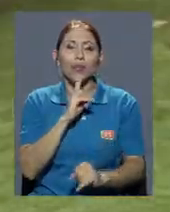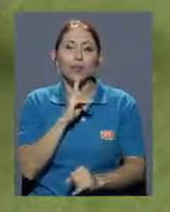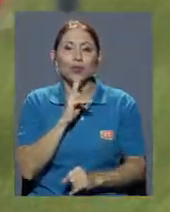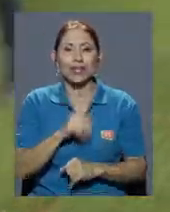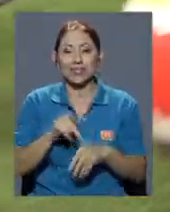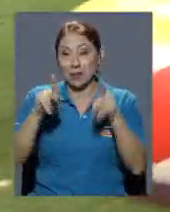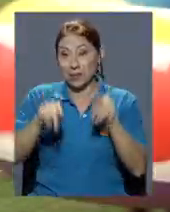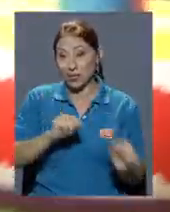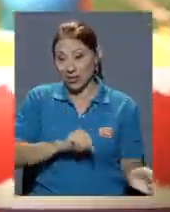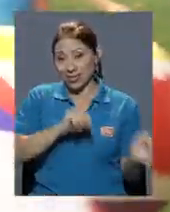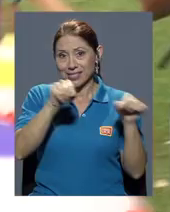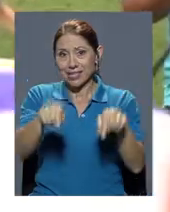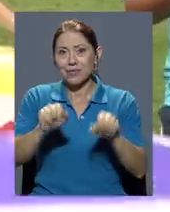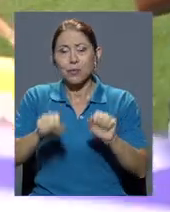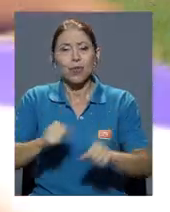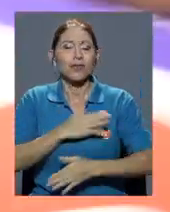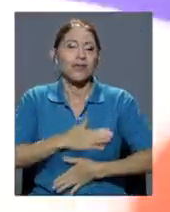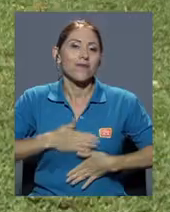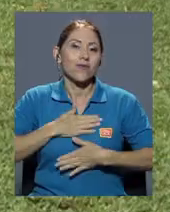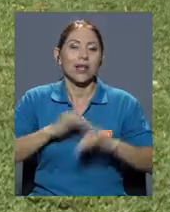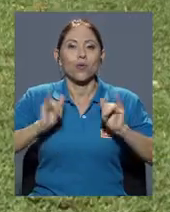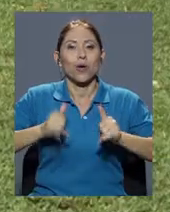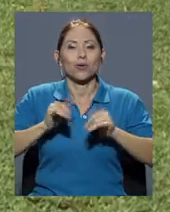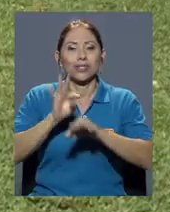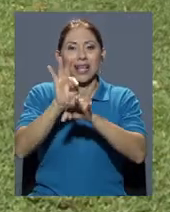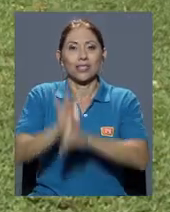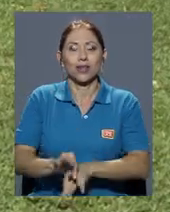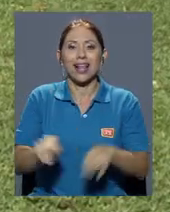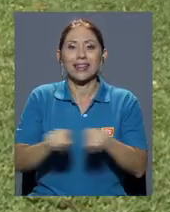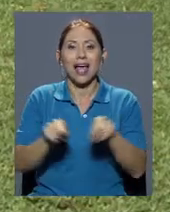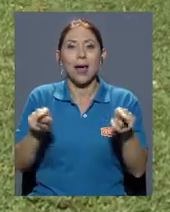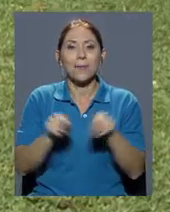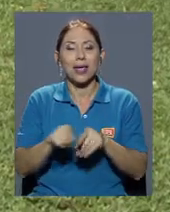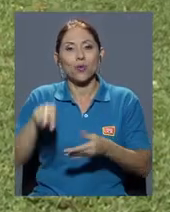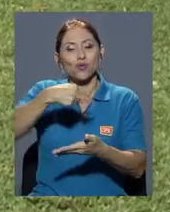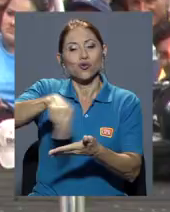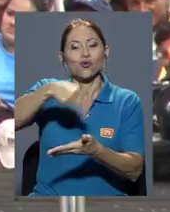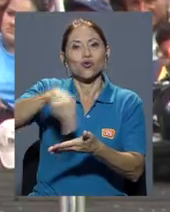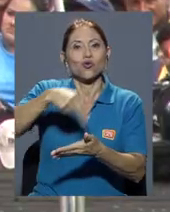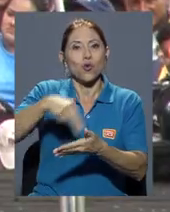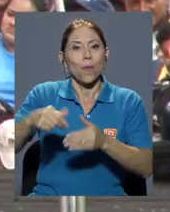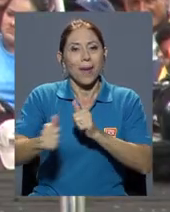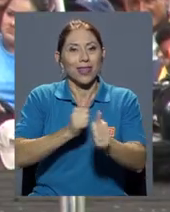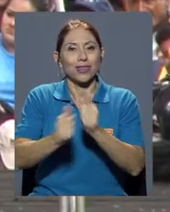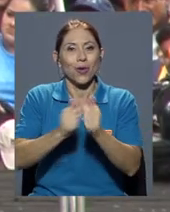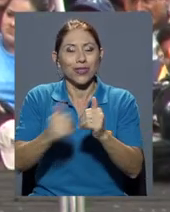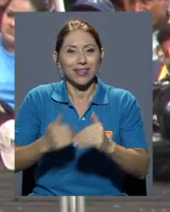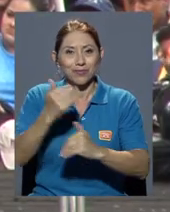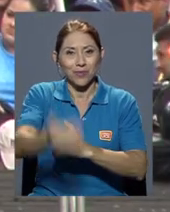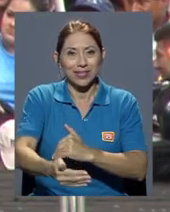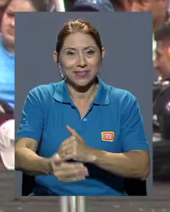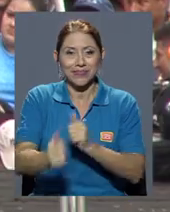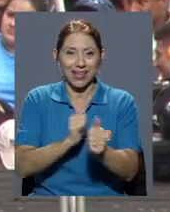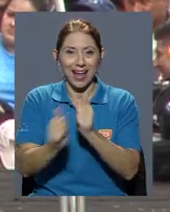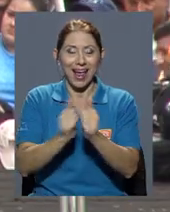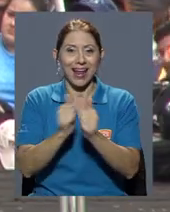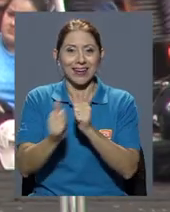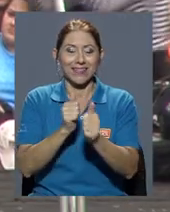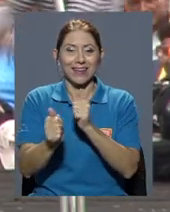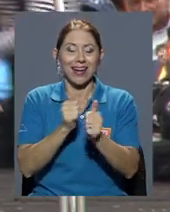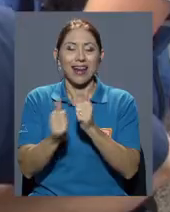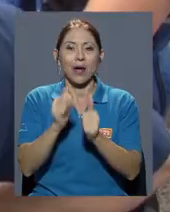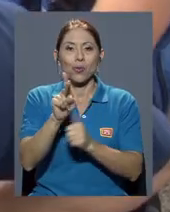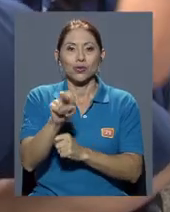Los asistentes pudieron disfrutar de juegos tradicionales y un zumbatón después de la carrera. La carrera atlética UCR se realiza